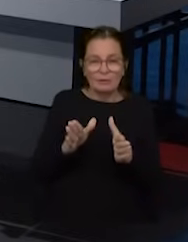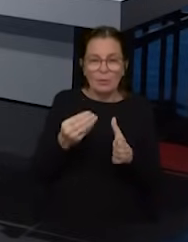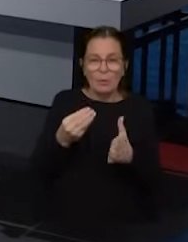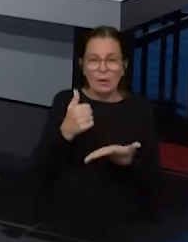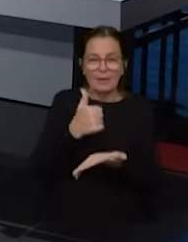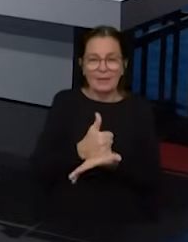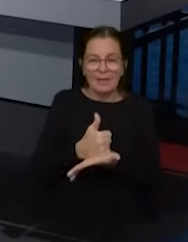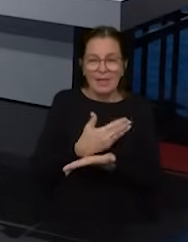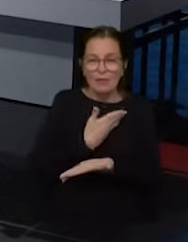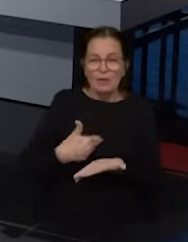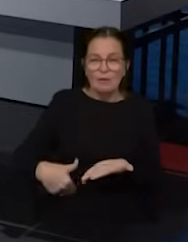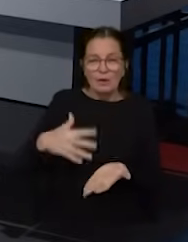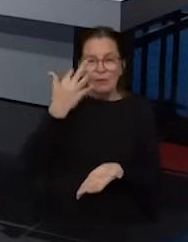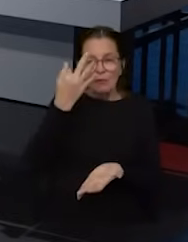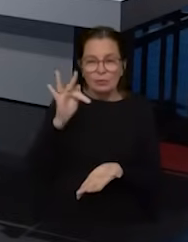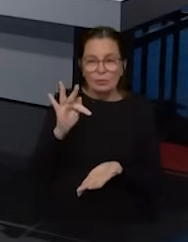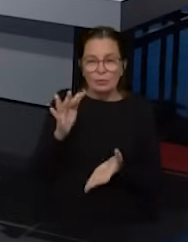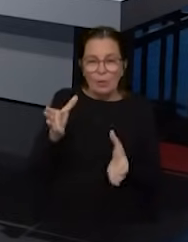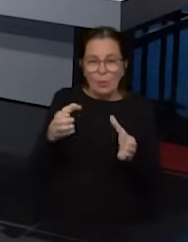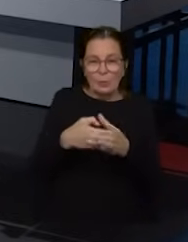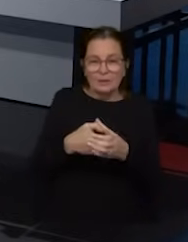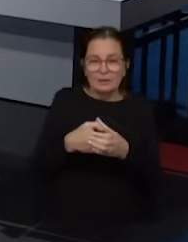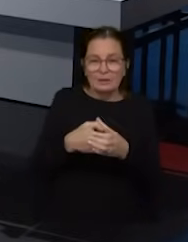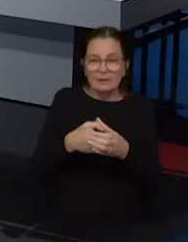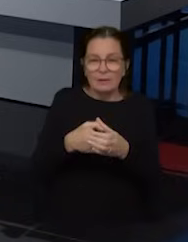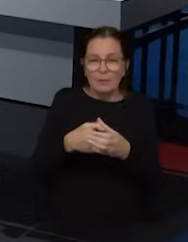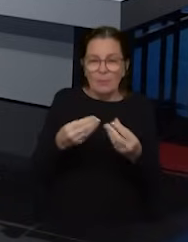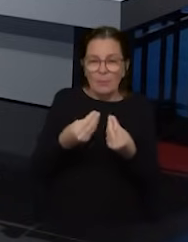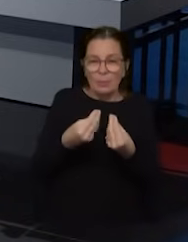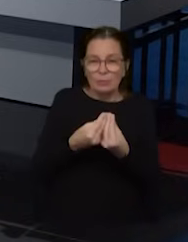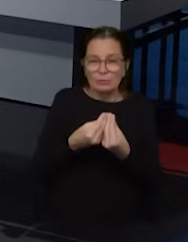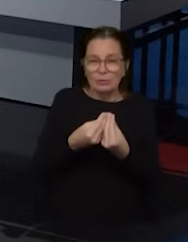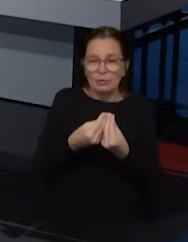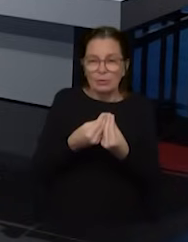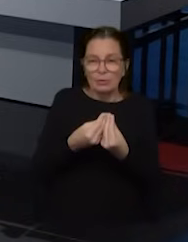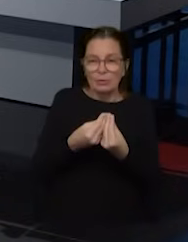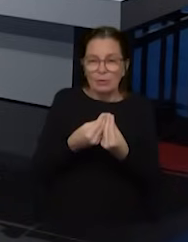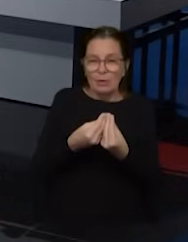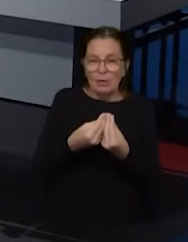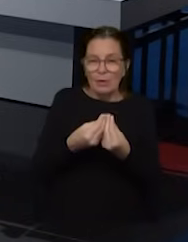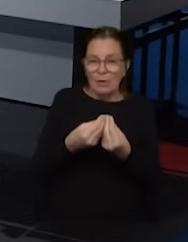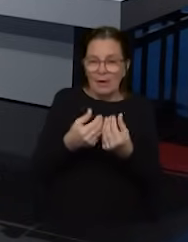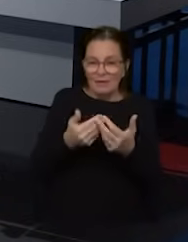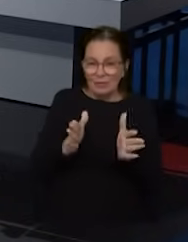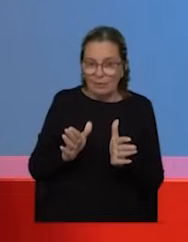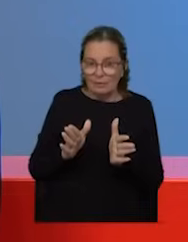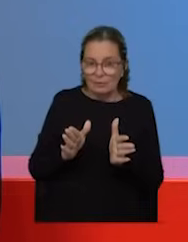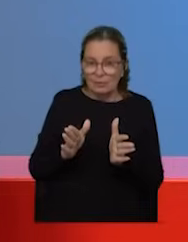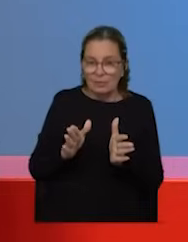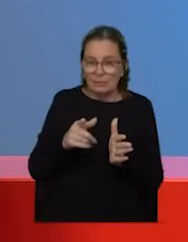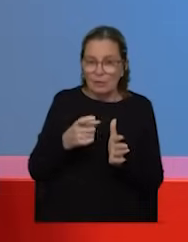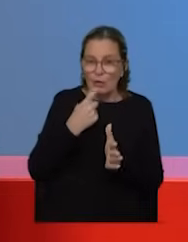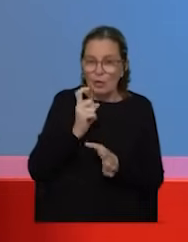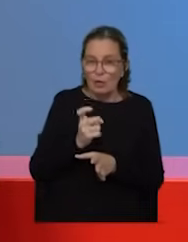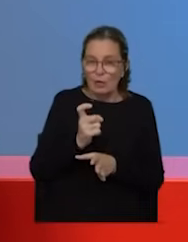parado el gobierno a reunir a la coalición también donde hubo muchos episodios puntualmente con Cabildo abierto pero ahora se suma el partido